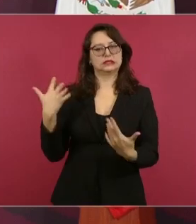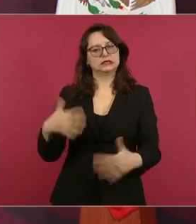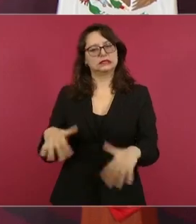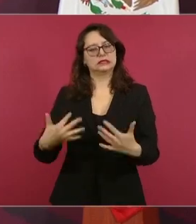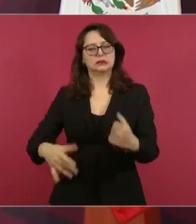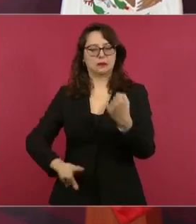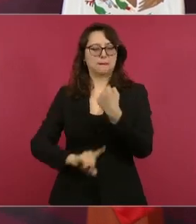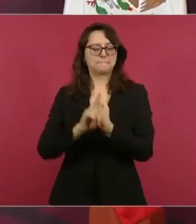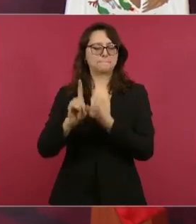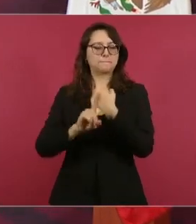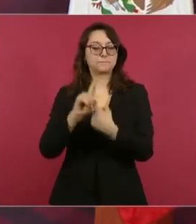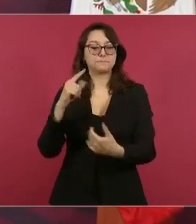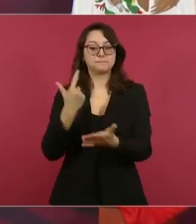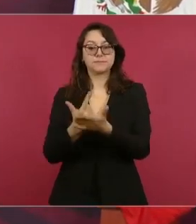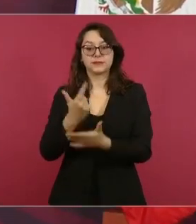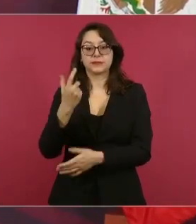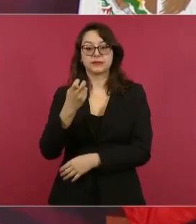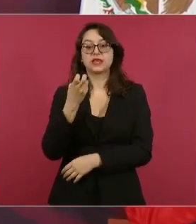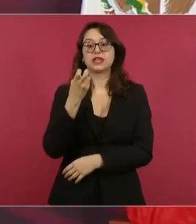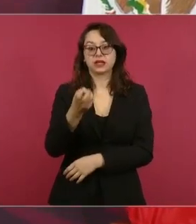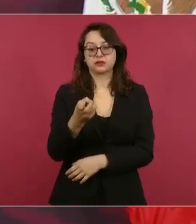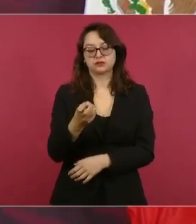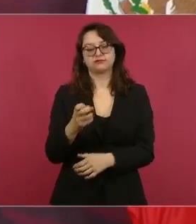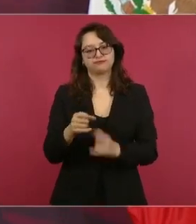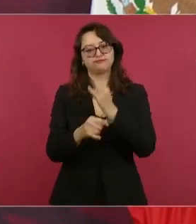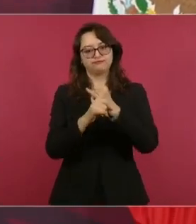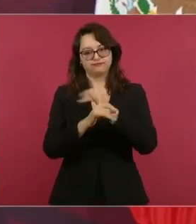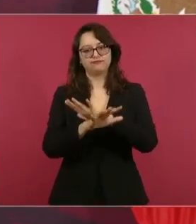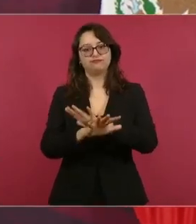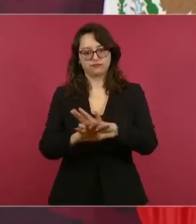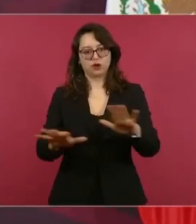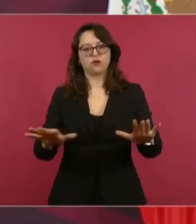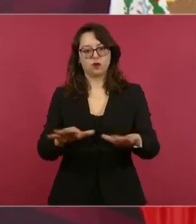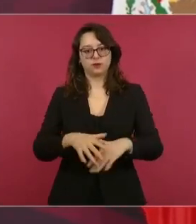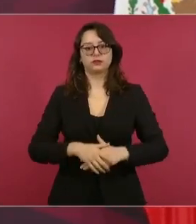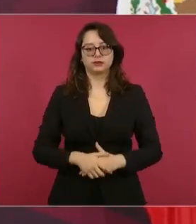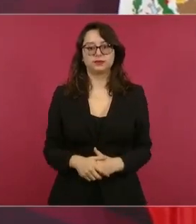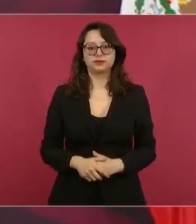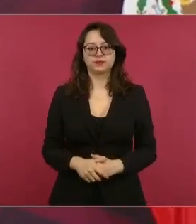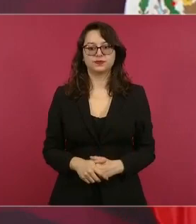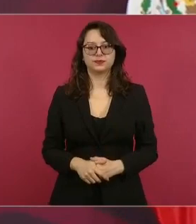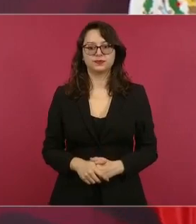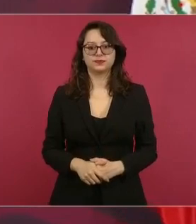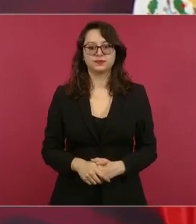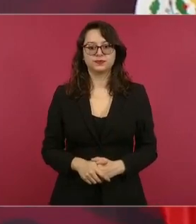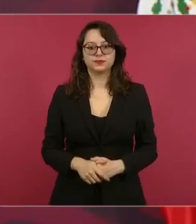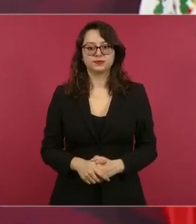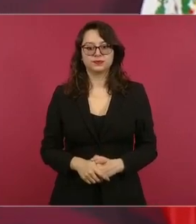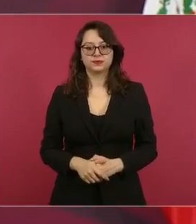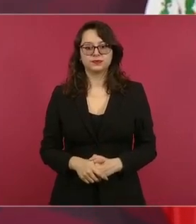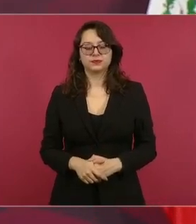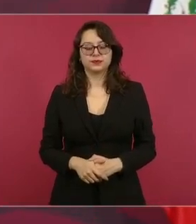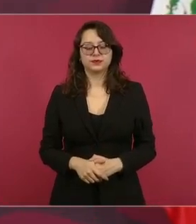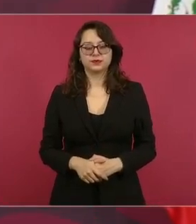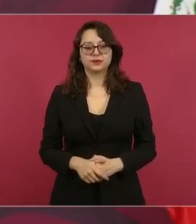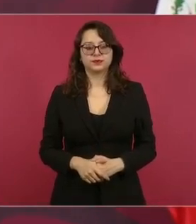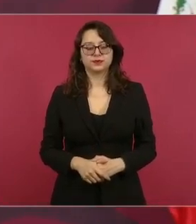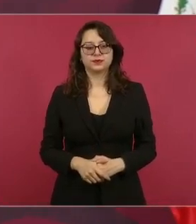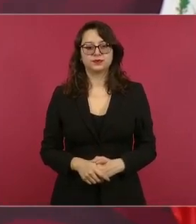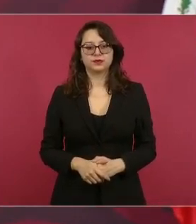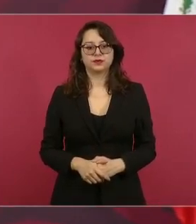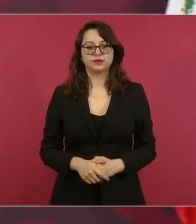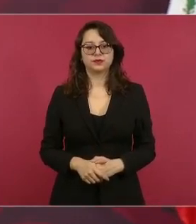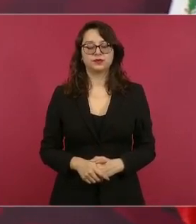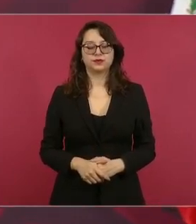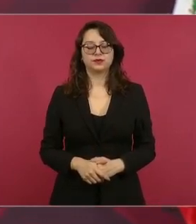Acapulco. Vamos a informar de lo que está